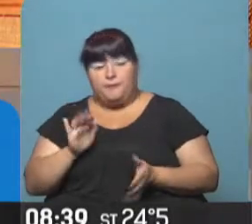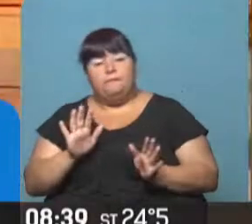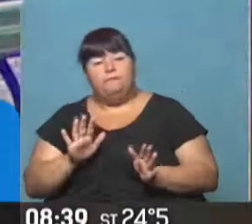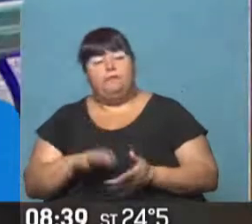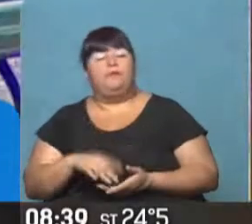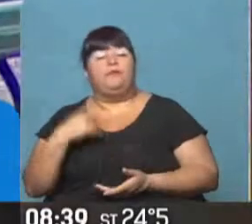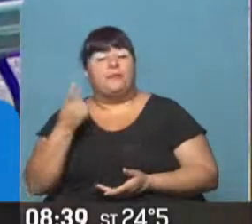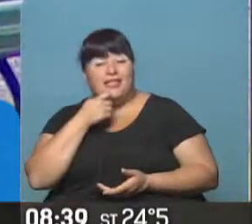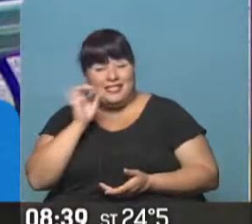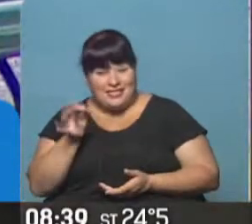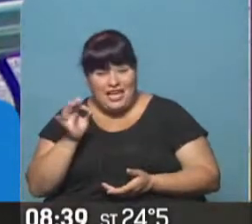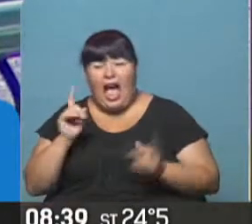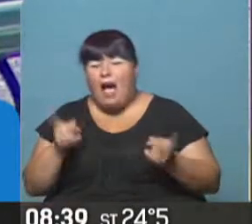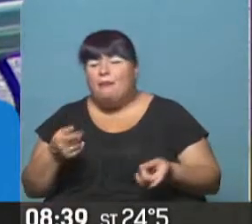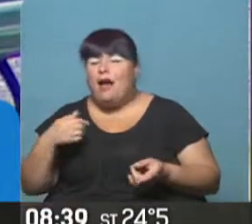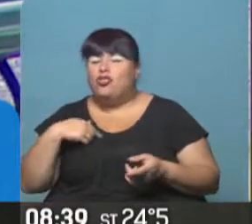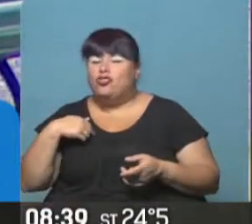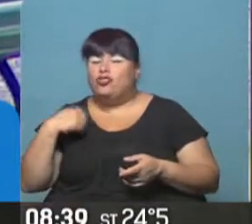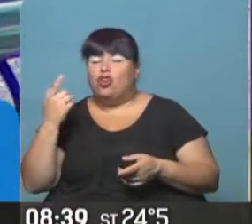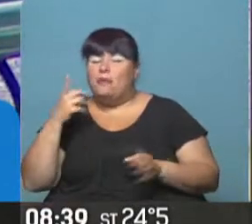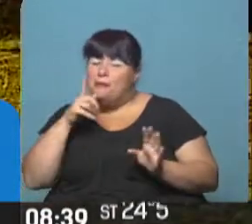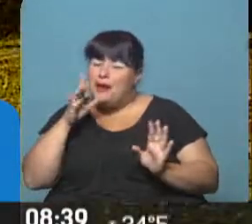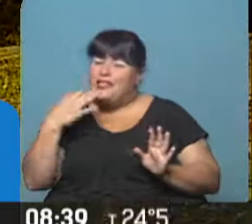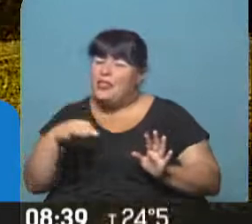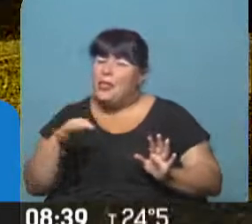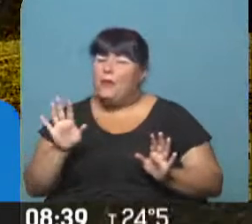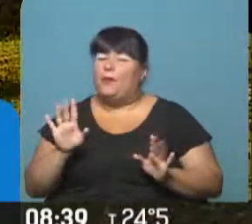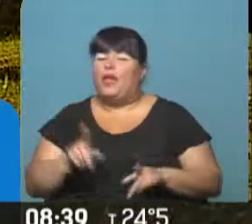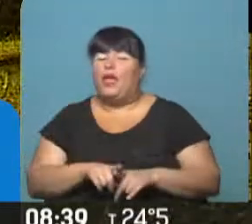Y sabiendo, y aparte yo sobre todo creo que hay que